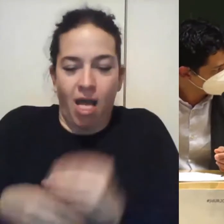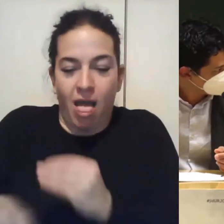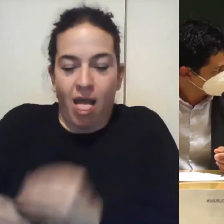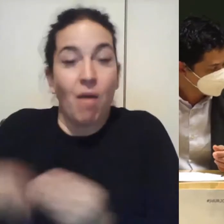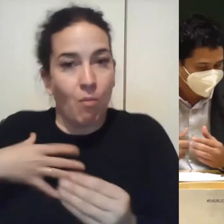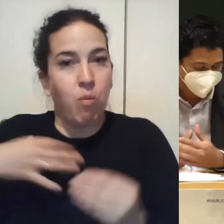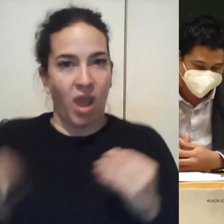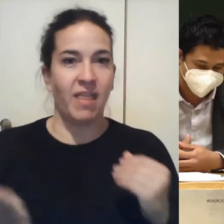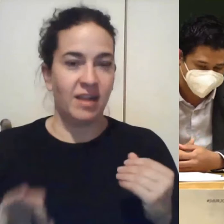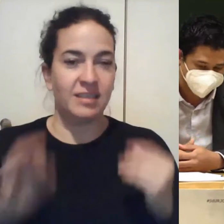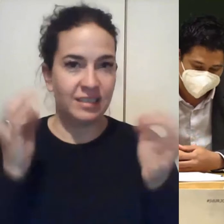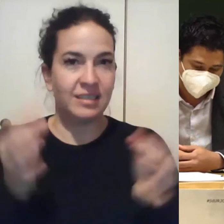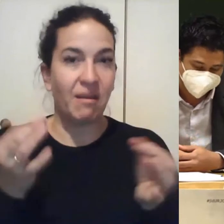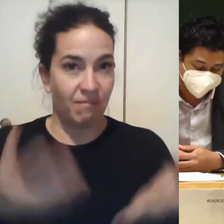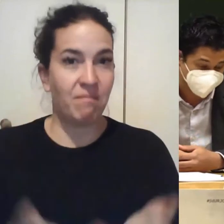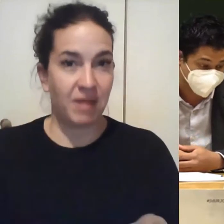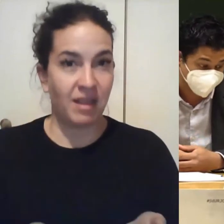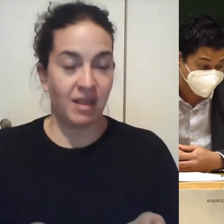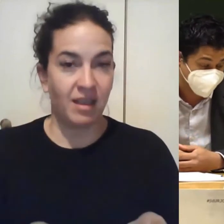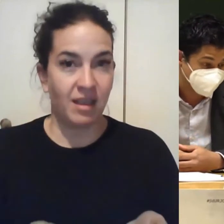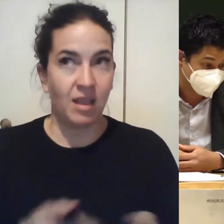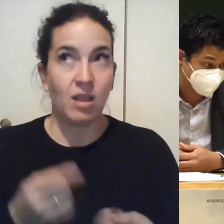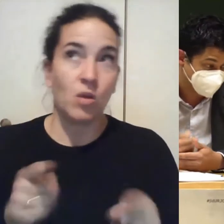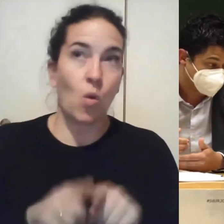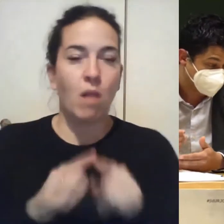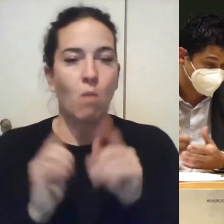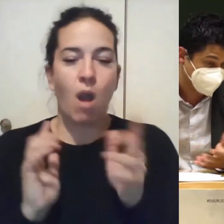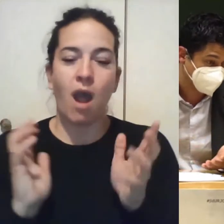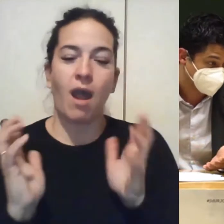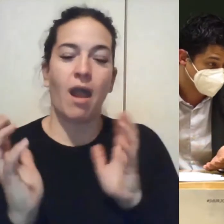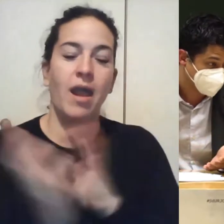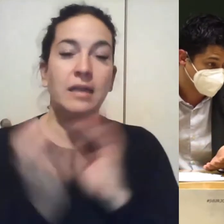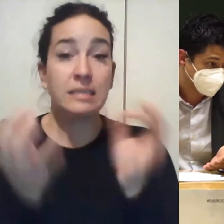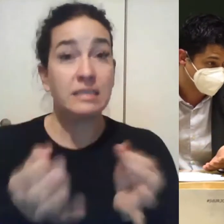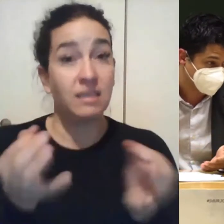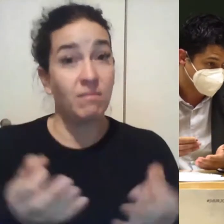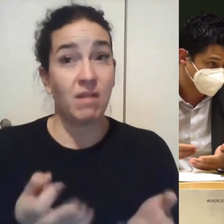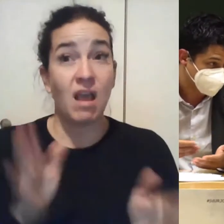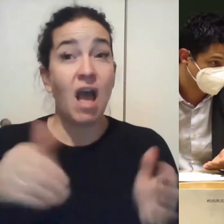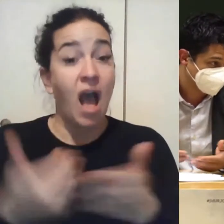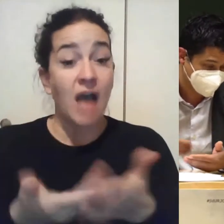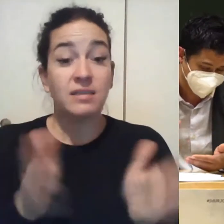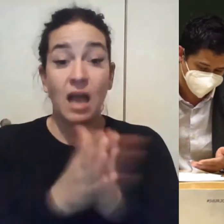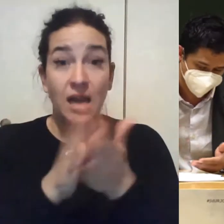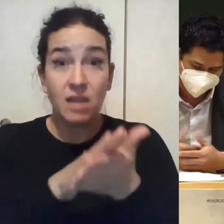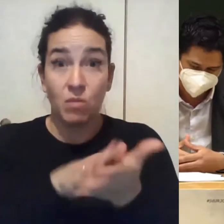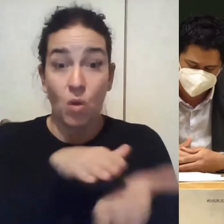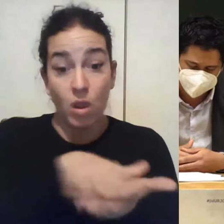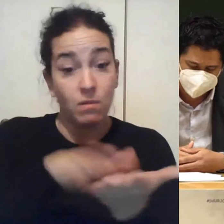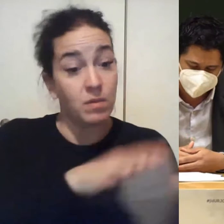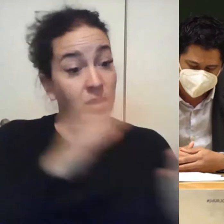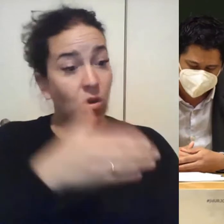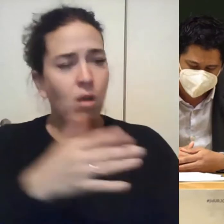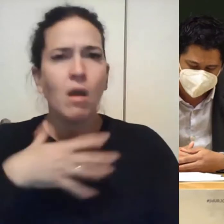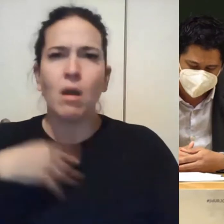está en una construcción permanente. De hecho, hasta después de tener el libro impreso, leemos cosas que queremos cambiar.